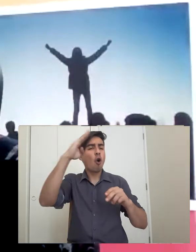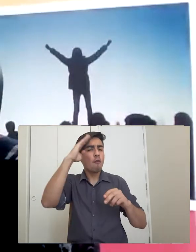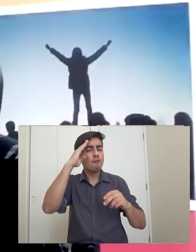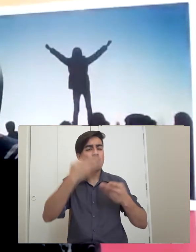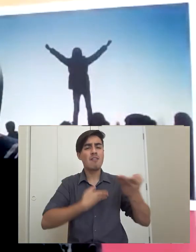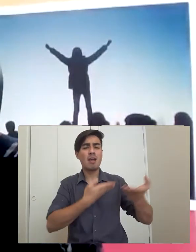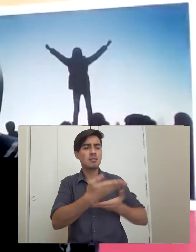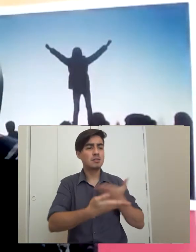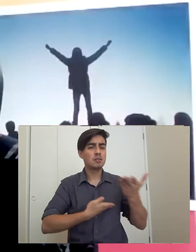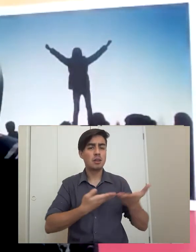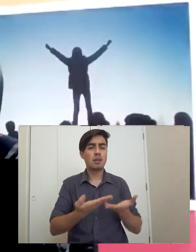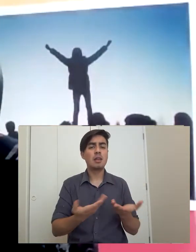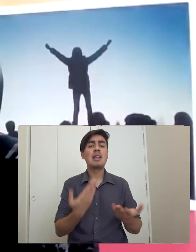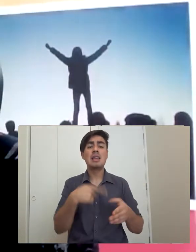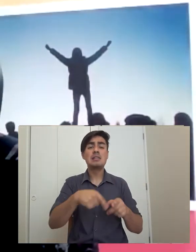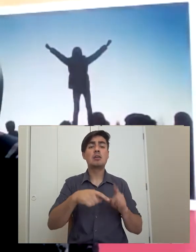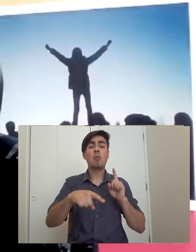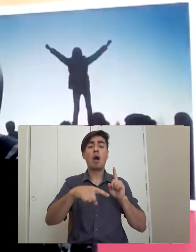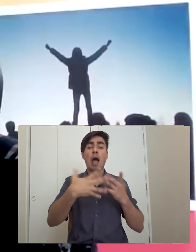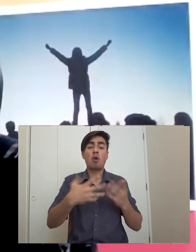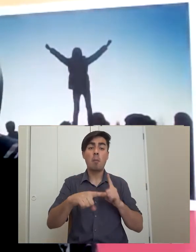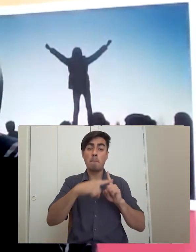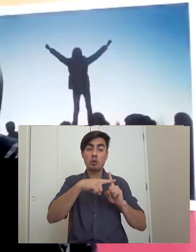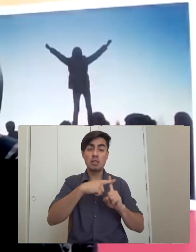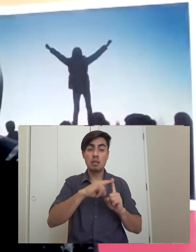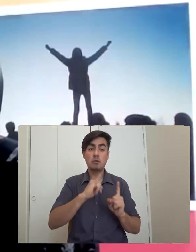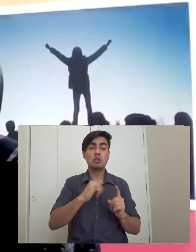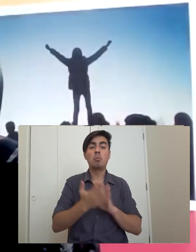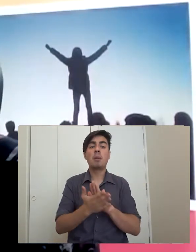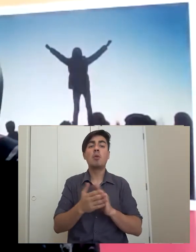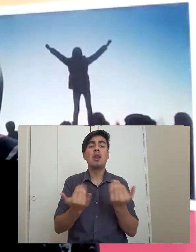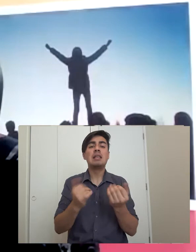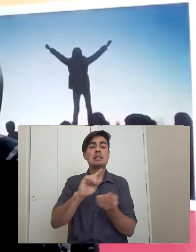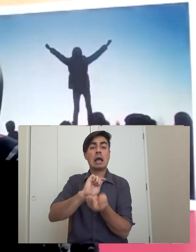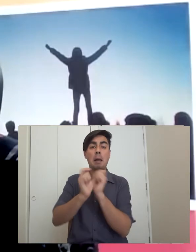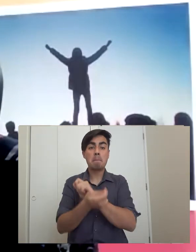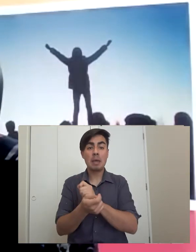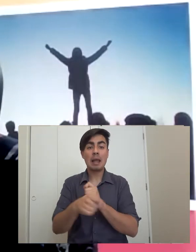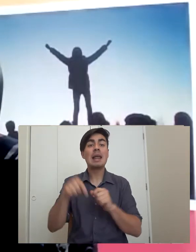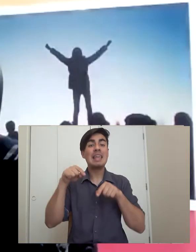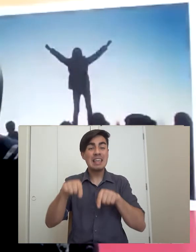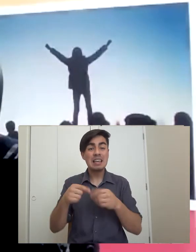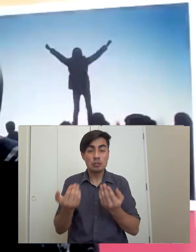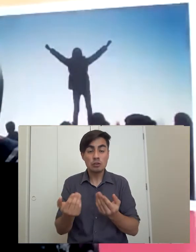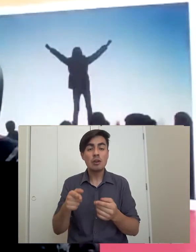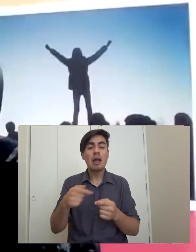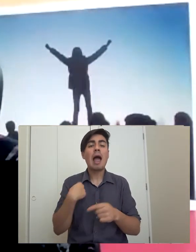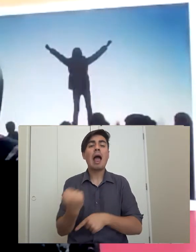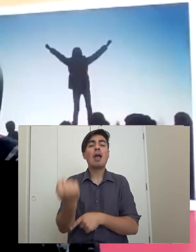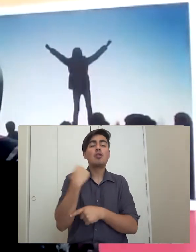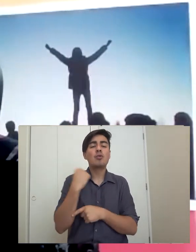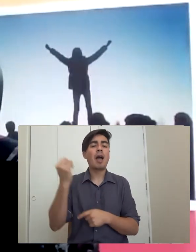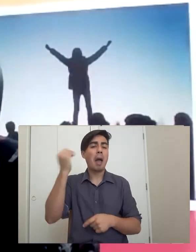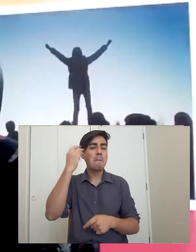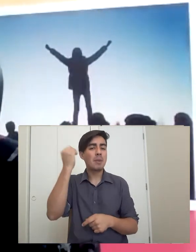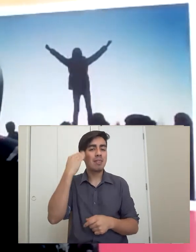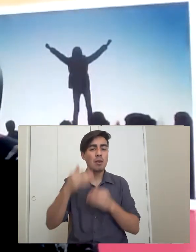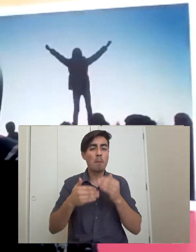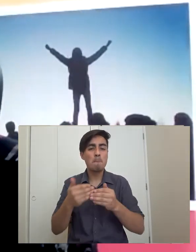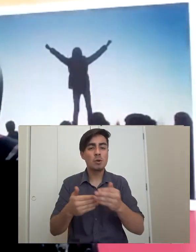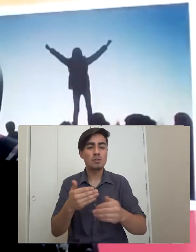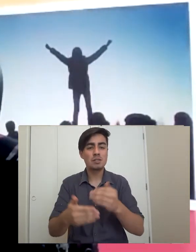Por ejemplo, que hay un aspecto positivo que se necesita cambiar y eso hace un proceso de aprendizaje y